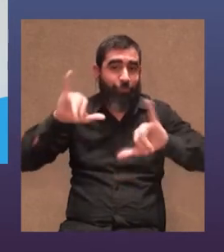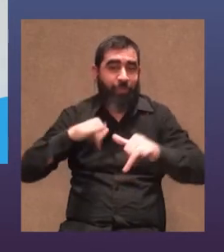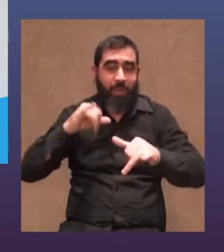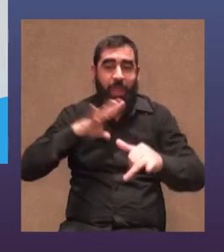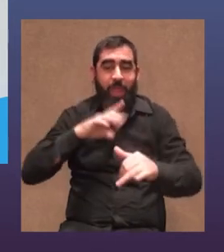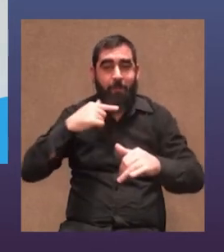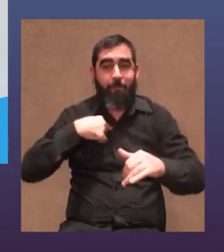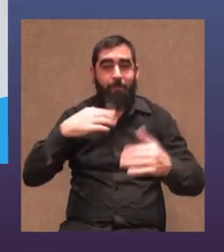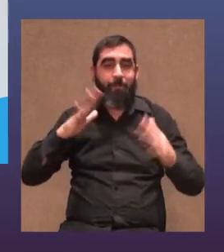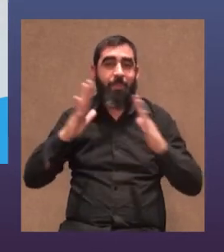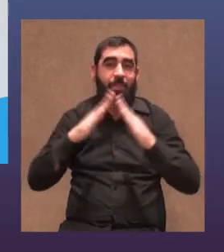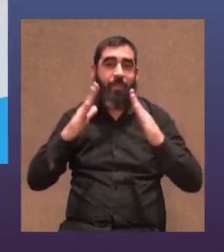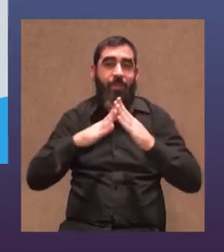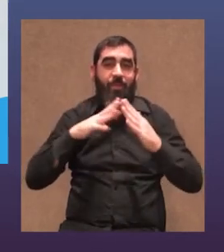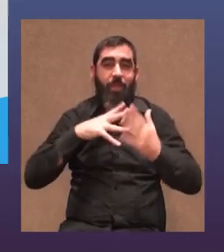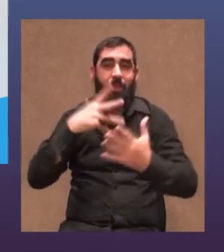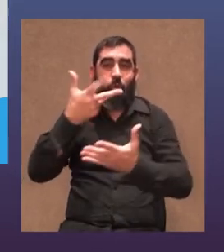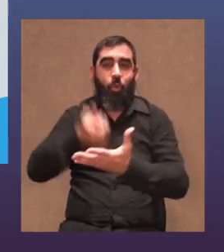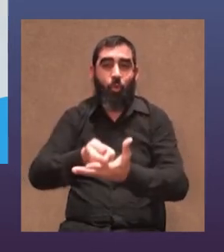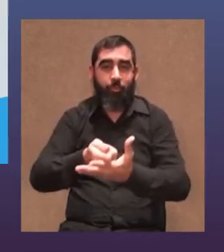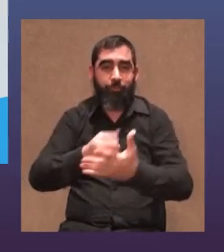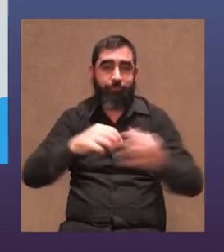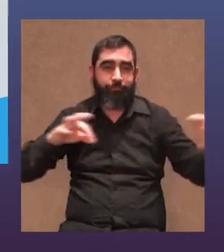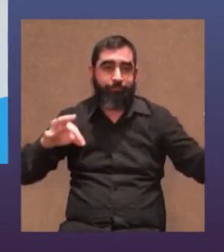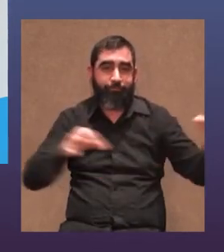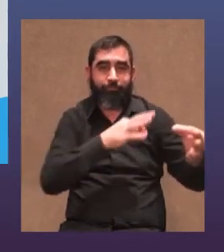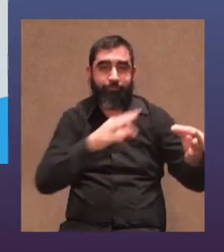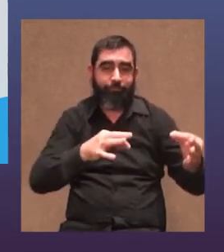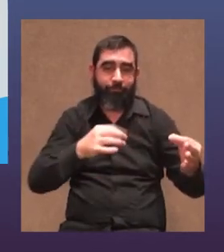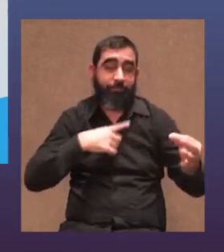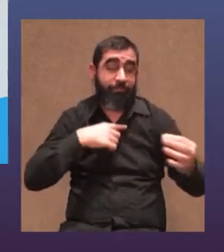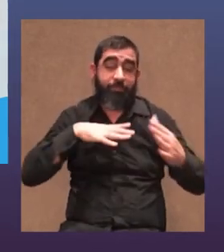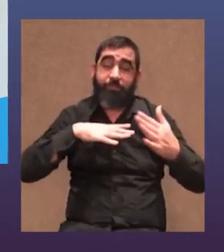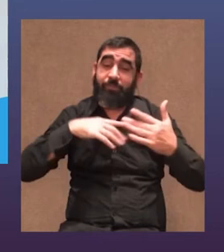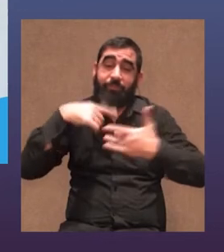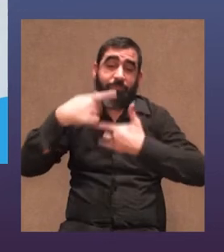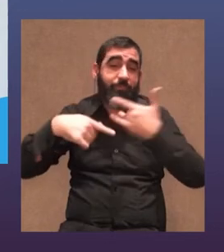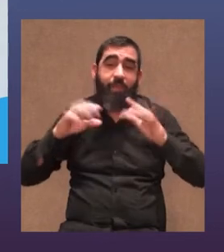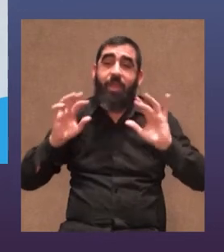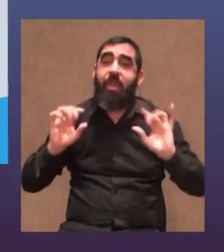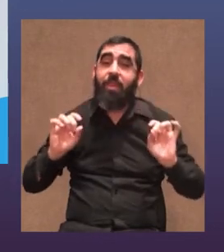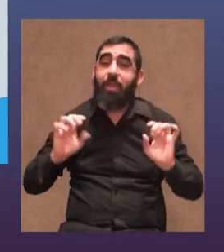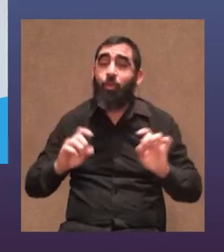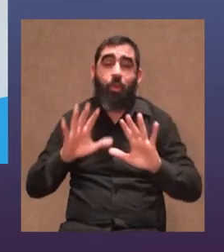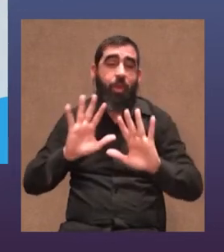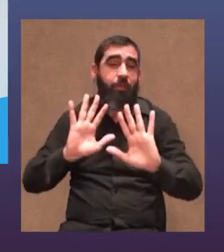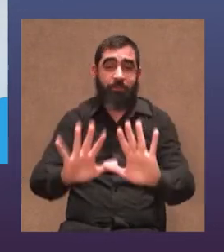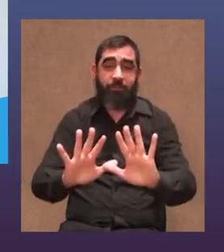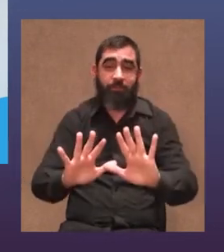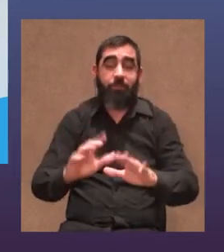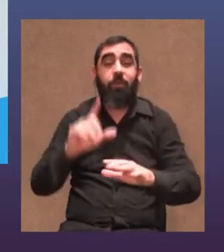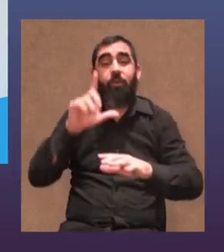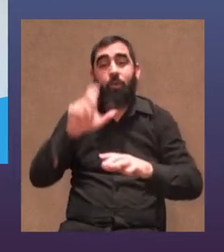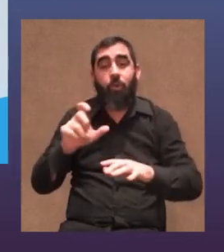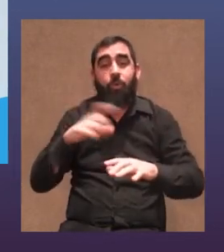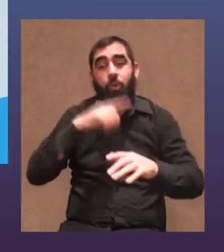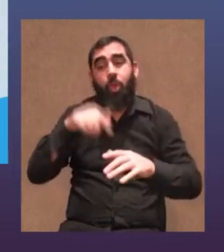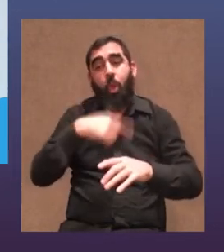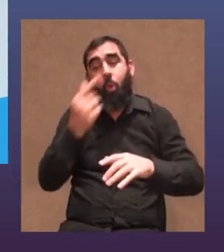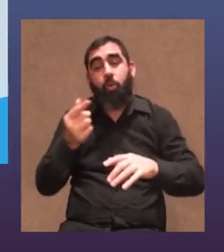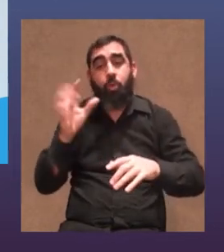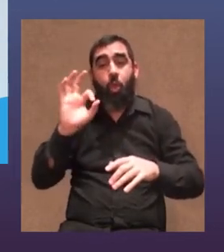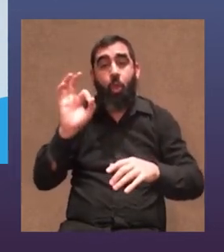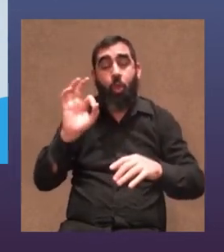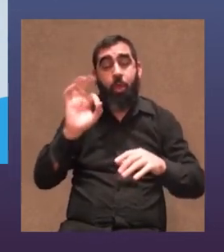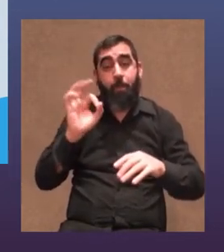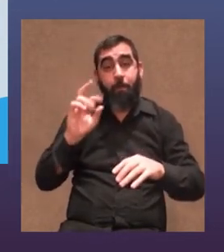en las manos. Sí. Entonces era un desenlace lógico, por más que mis otras dos